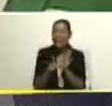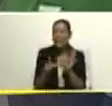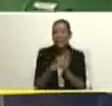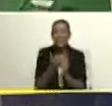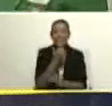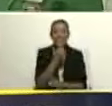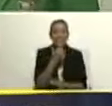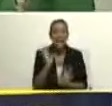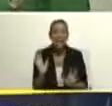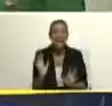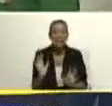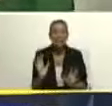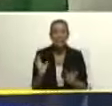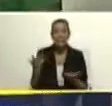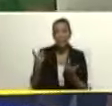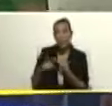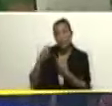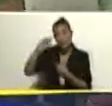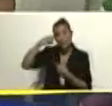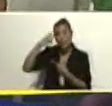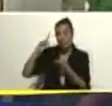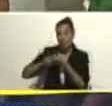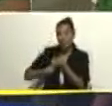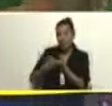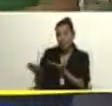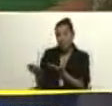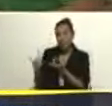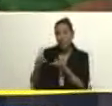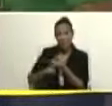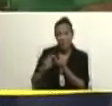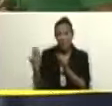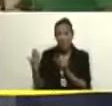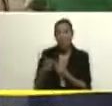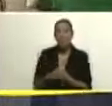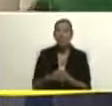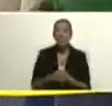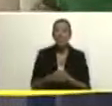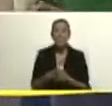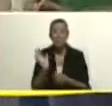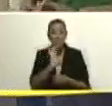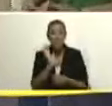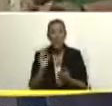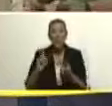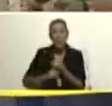casi Cilia, ¿ustedes conocen a mi esposa Cilia? A Cilita, ¿ah?